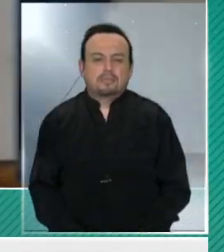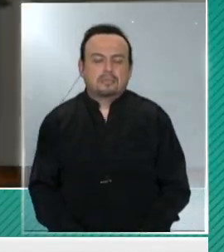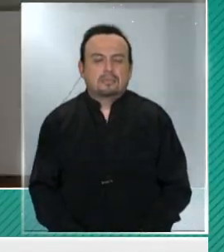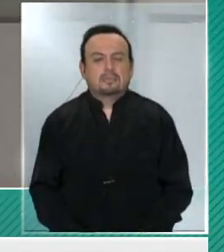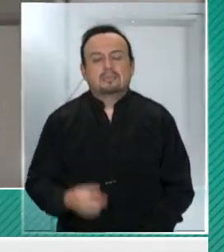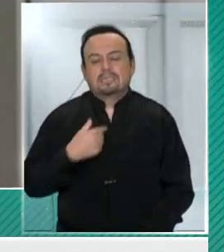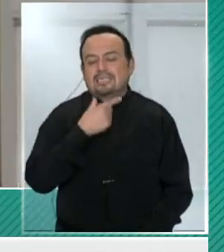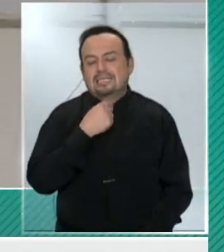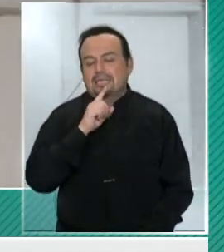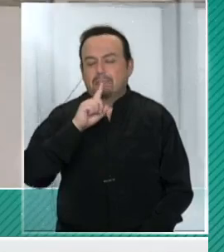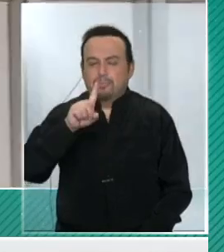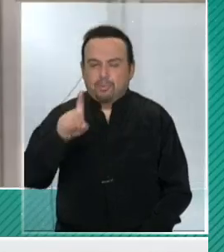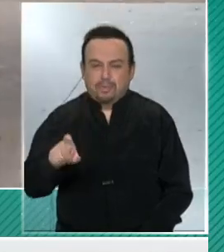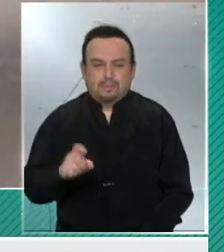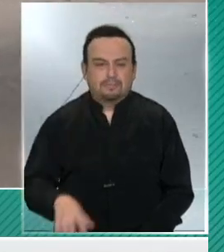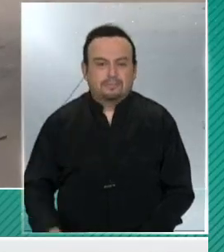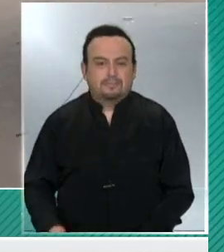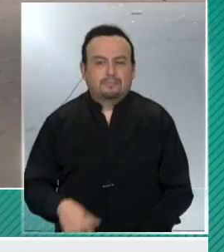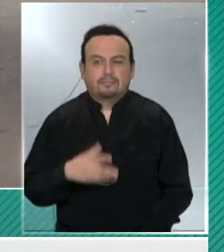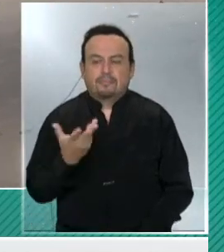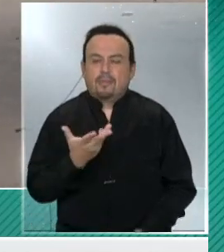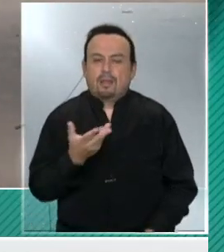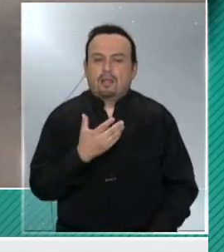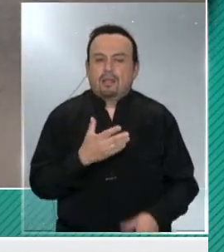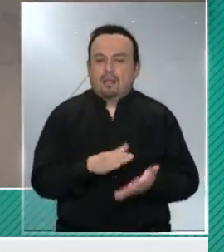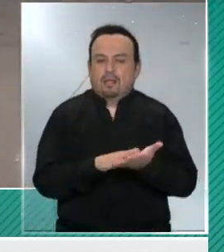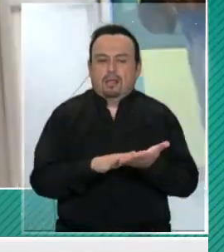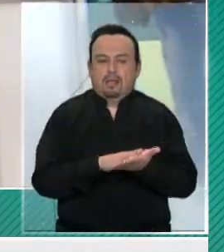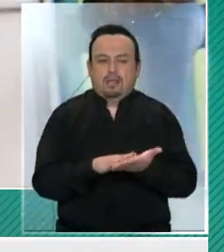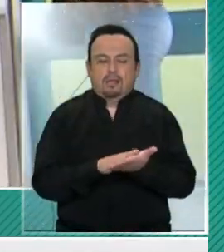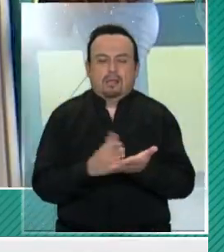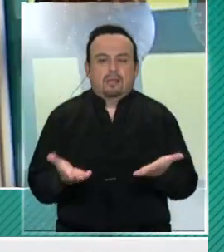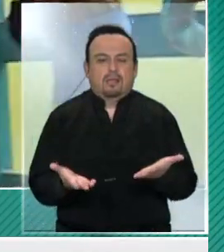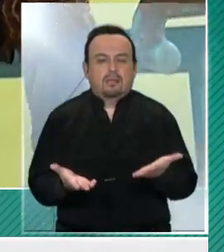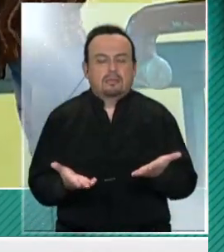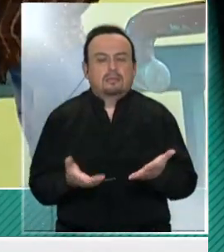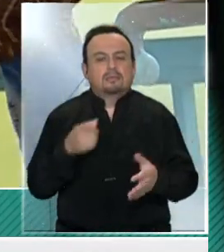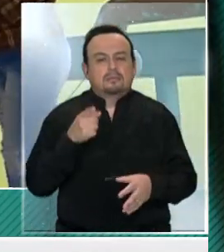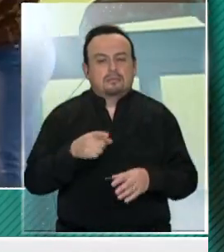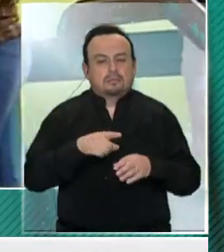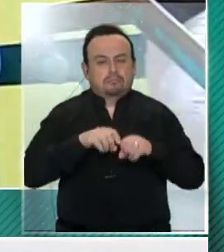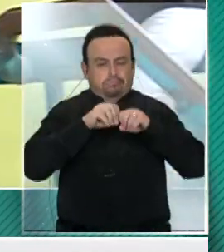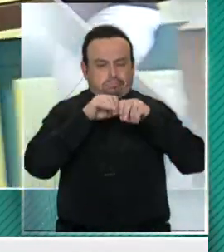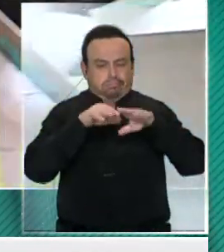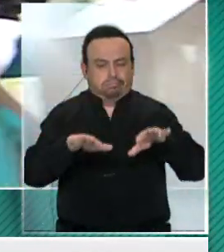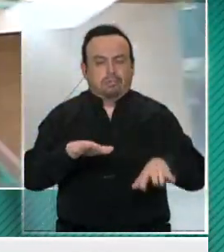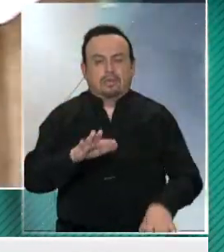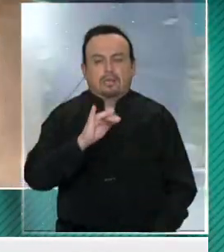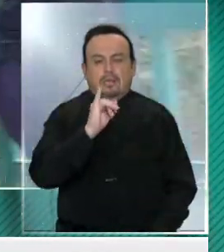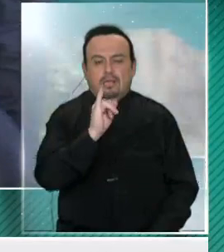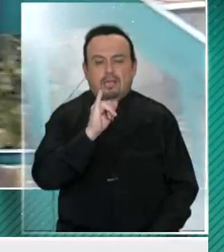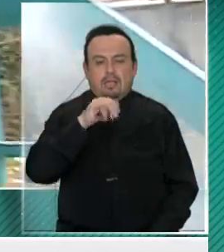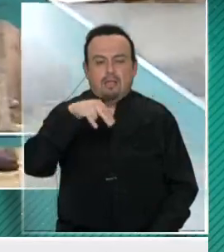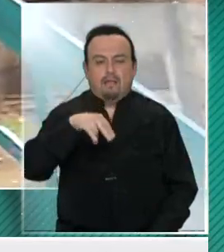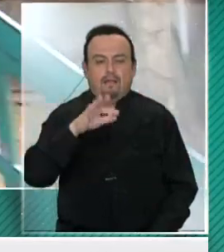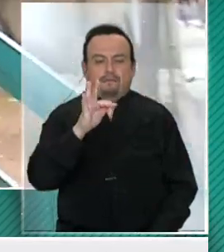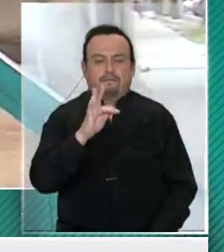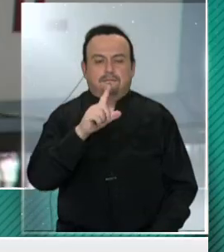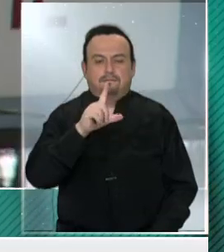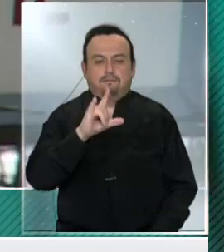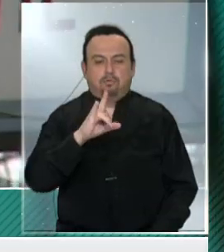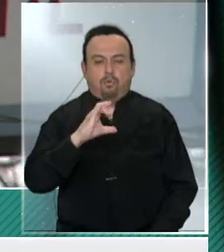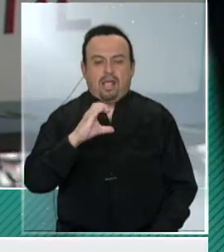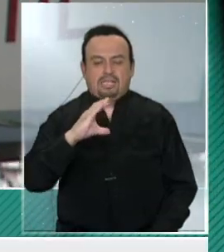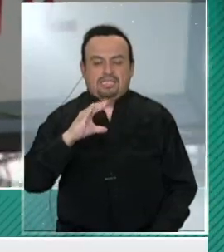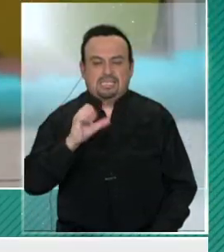Le quería preguntar sobre la incidencia, por ejemplo, de esta influenza, la tipo A, la tipo B, el adenovirus. ¿Cuáles